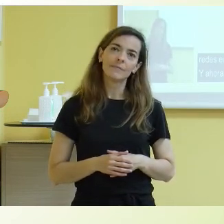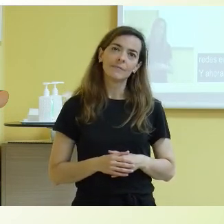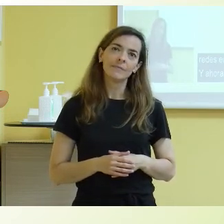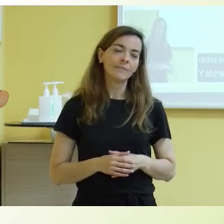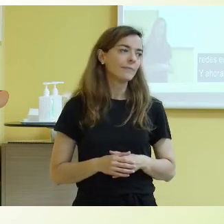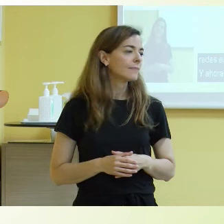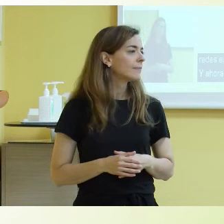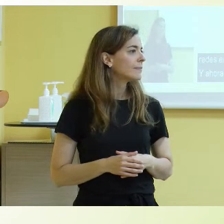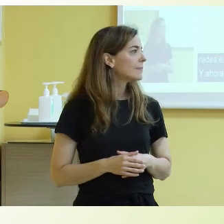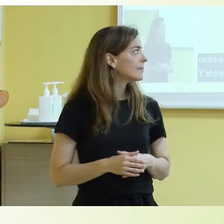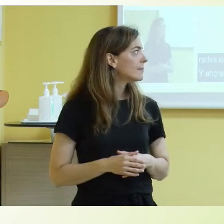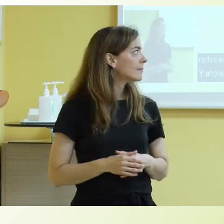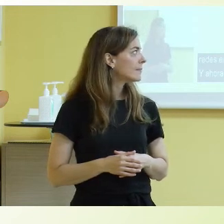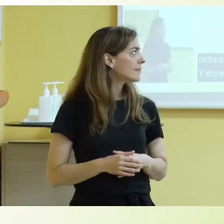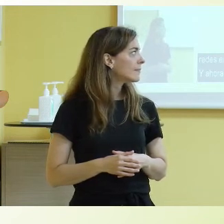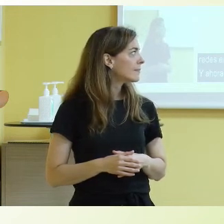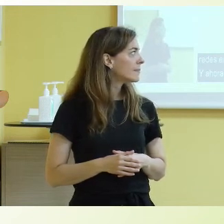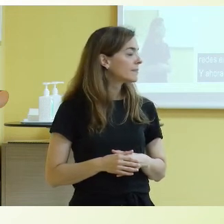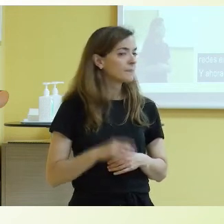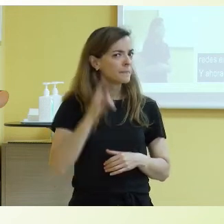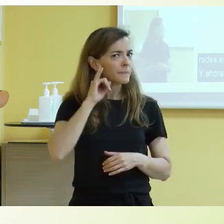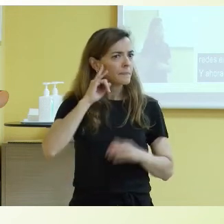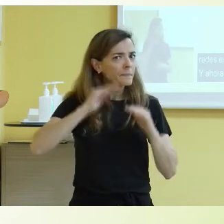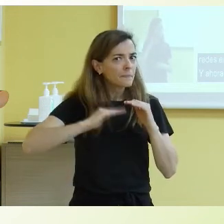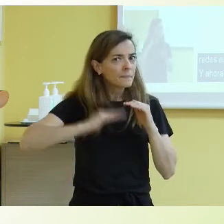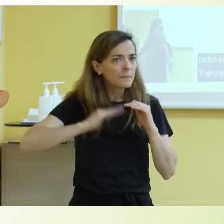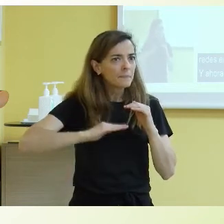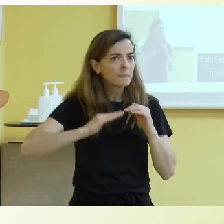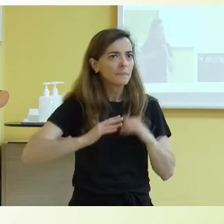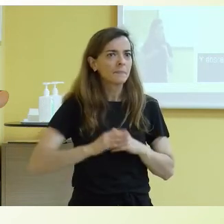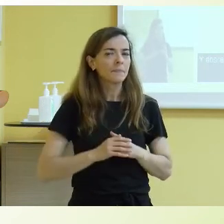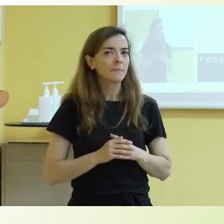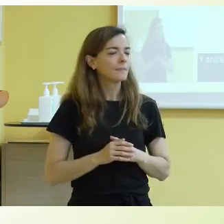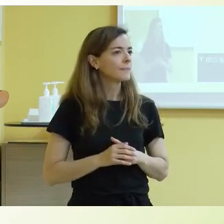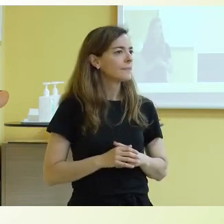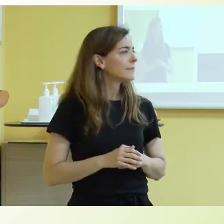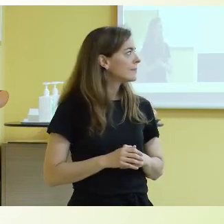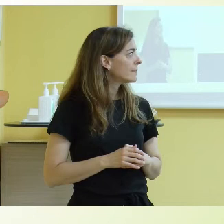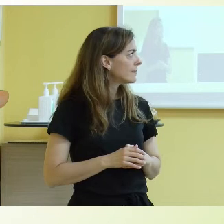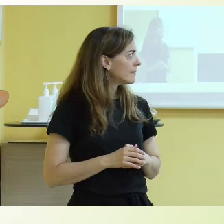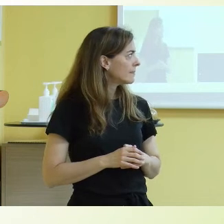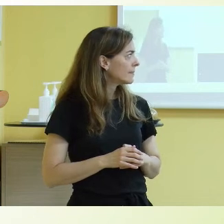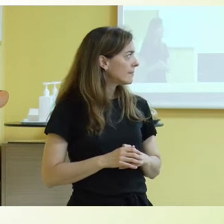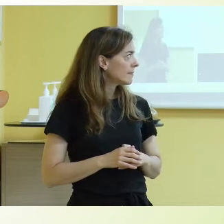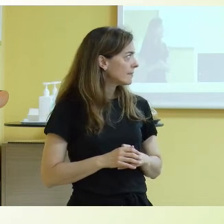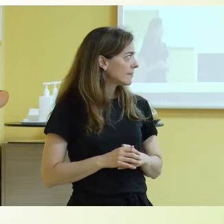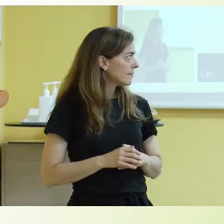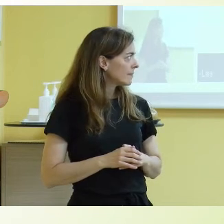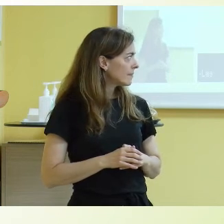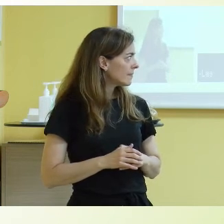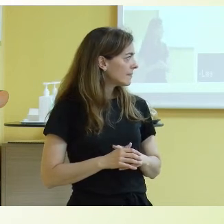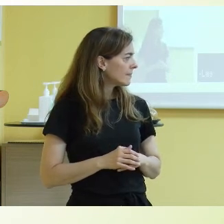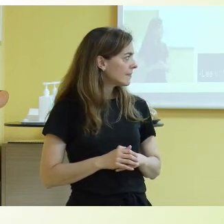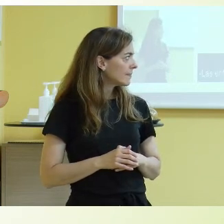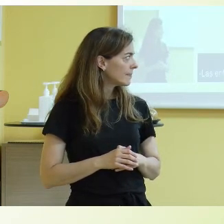Para que las enfermedades raras vuelvan, tenemos que contar las enfermedades raras. Las enfermedades raras son numerosas y diversas y requieren una